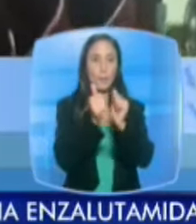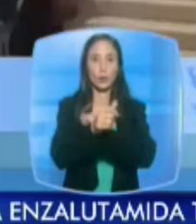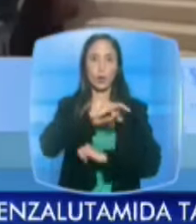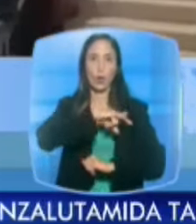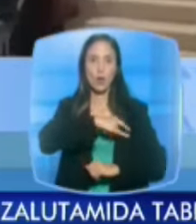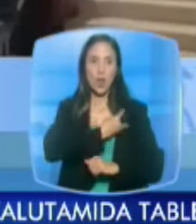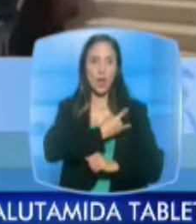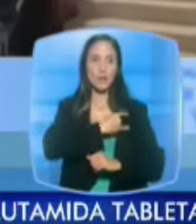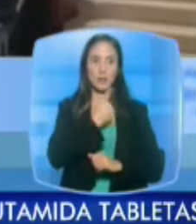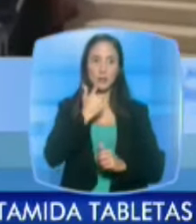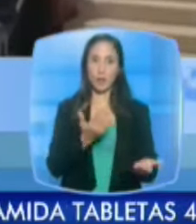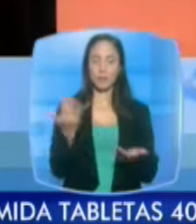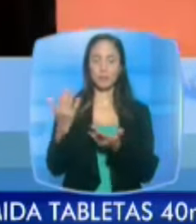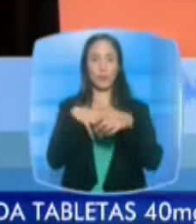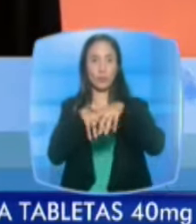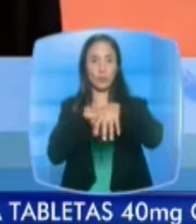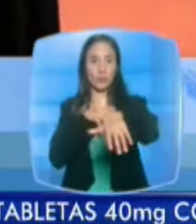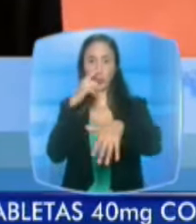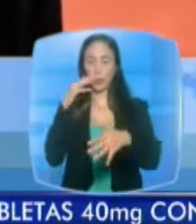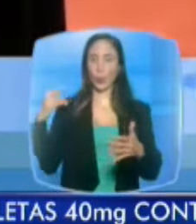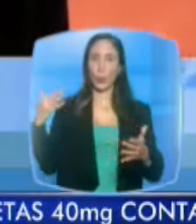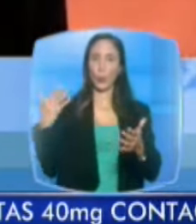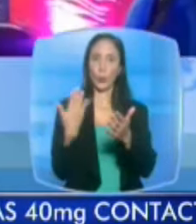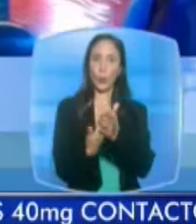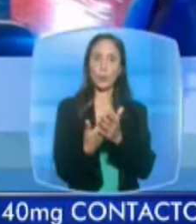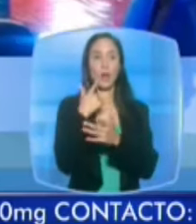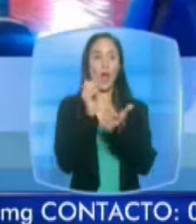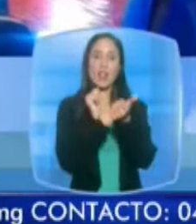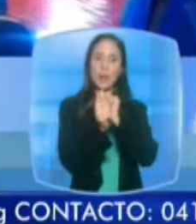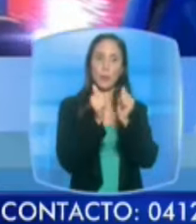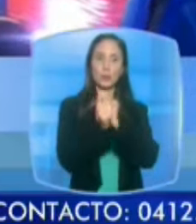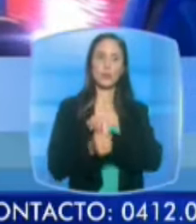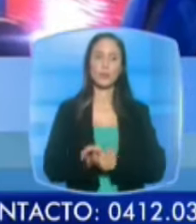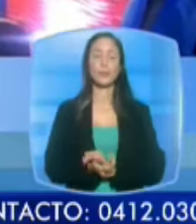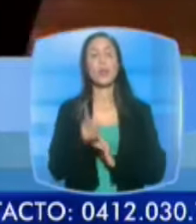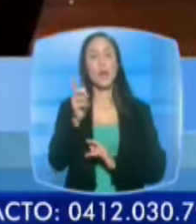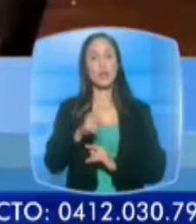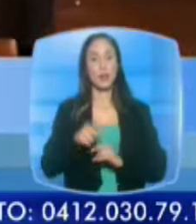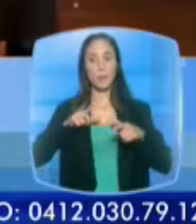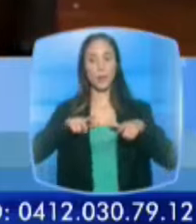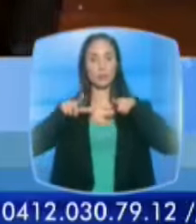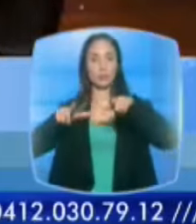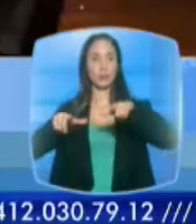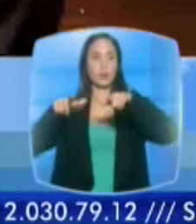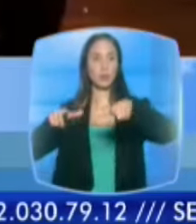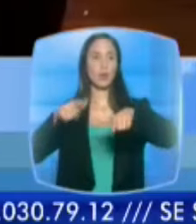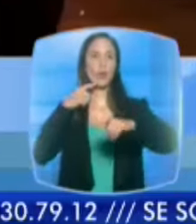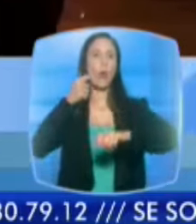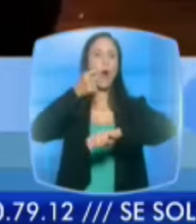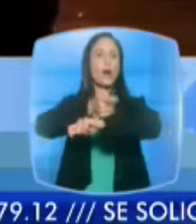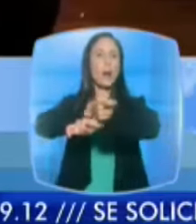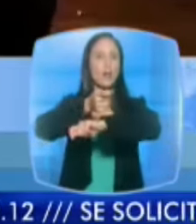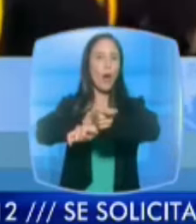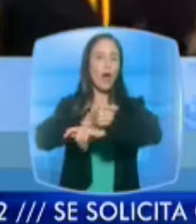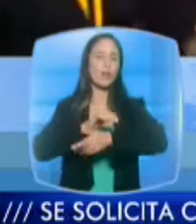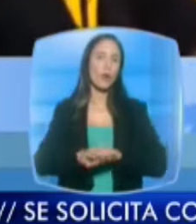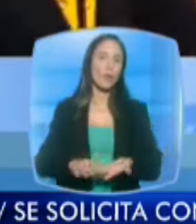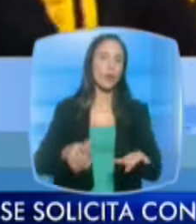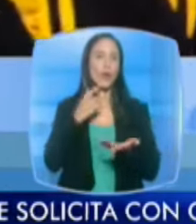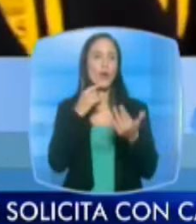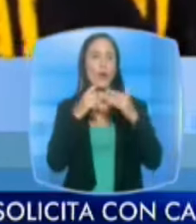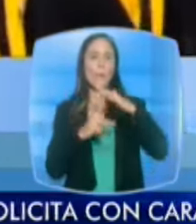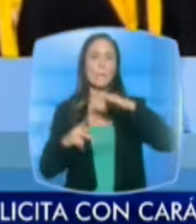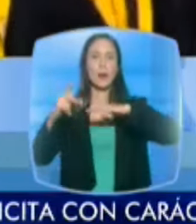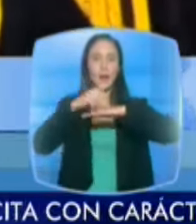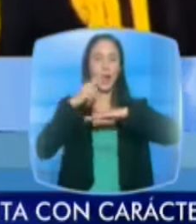los logros obtenidos durante su trayectoria deportiva. Asimismo, otorgaron títulos a graduandos de las promociones de pregrado